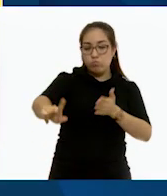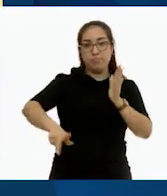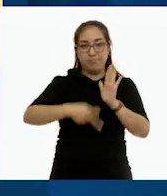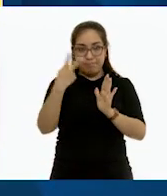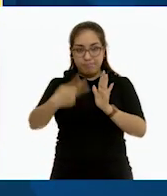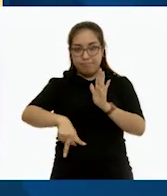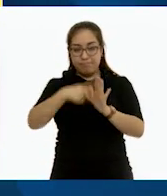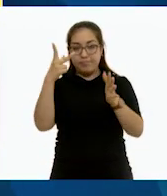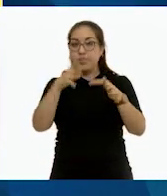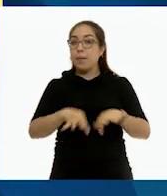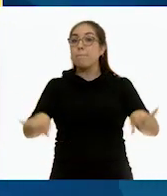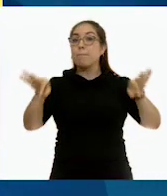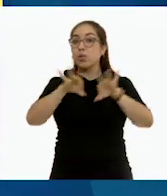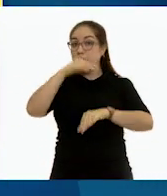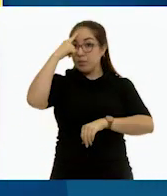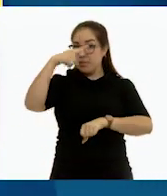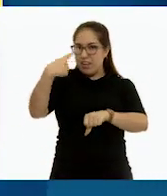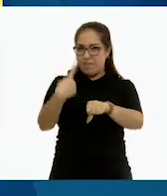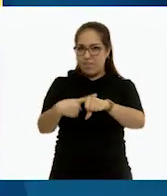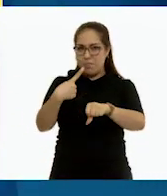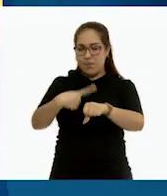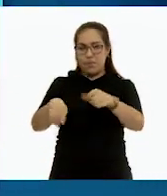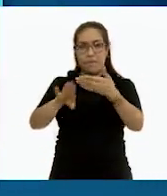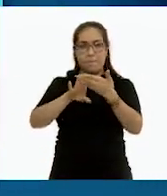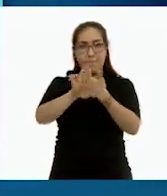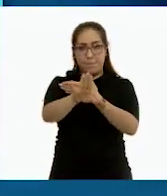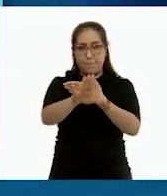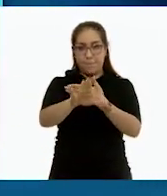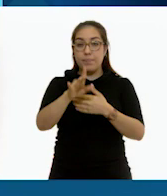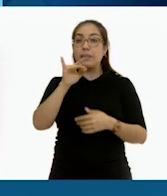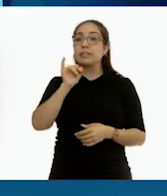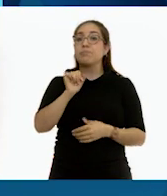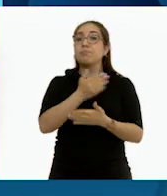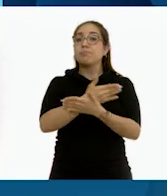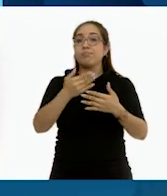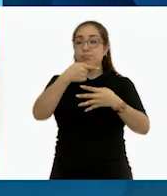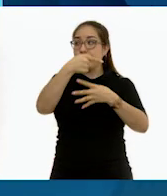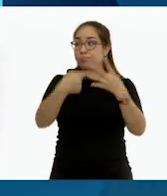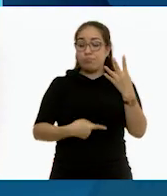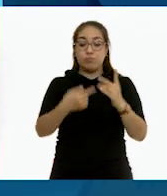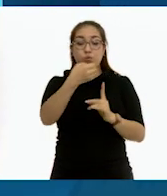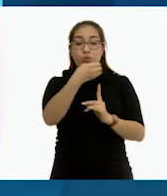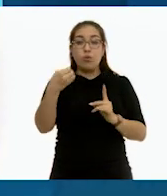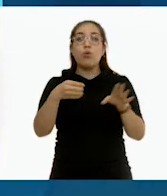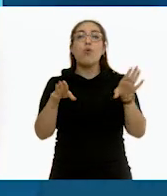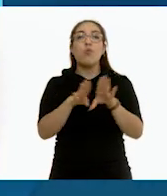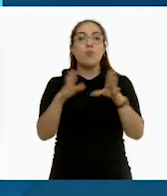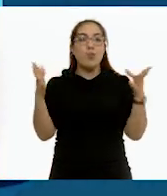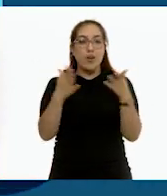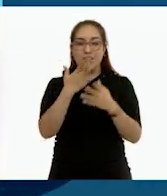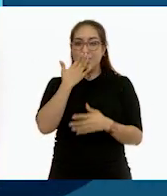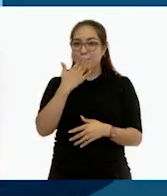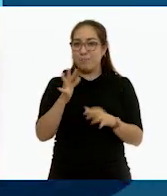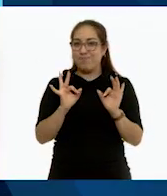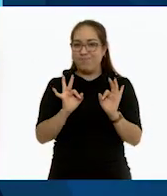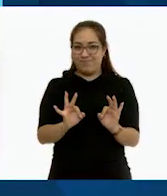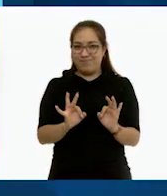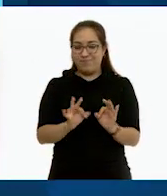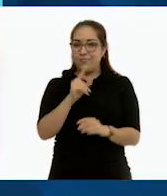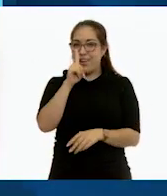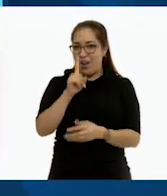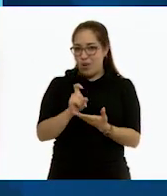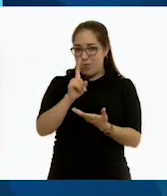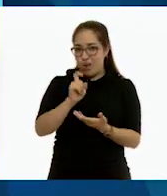es importante para prevenir cualquier enfermedad. Sigue estos pasos para hacerlo correctamente. Moja